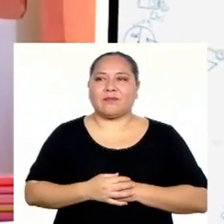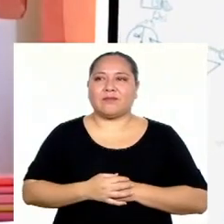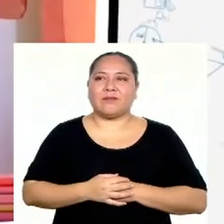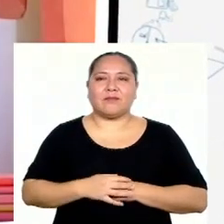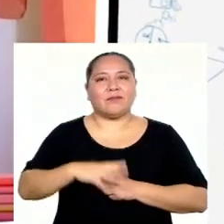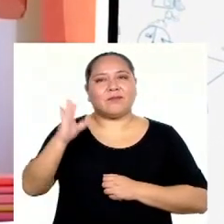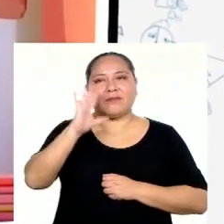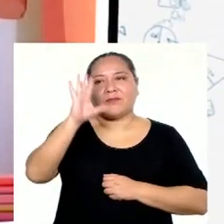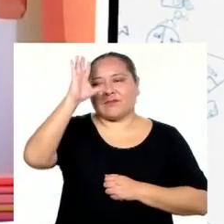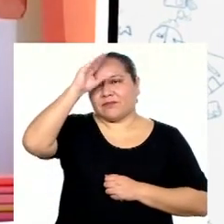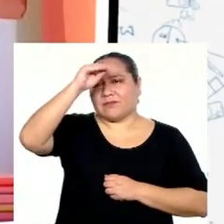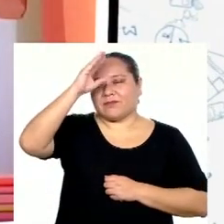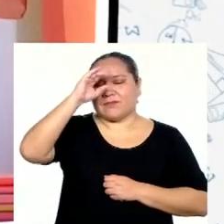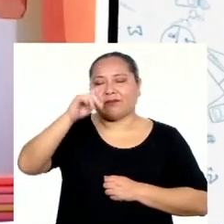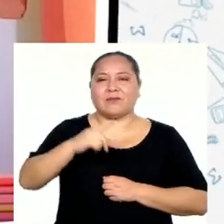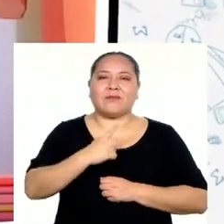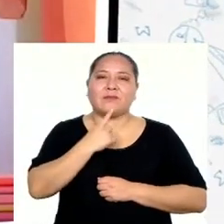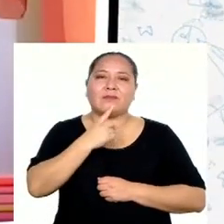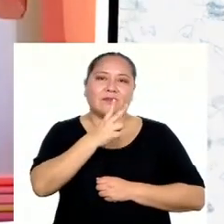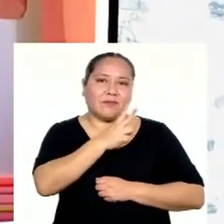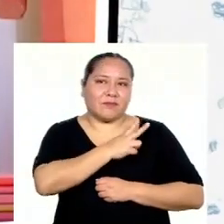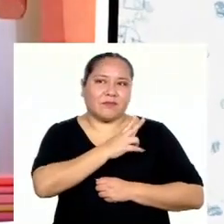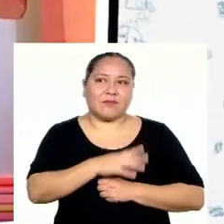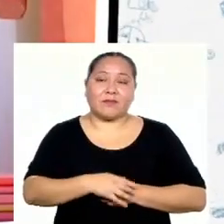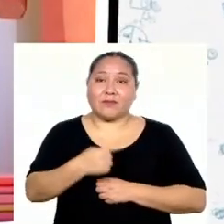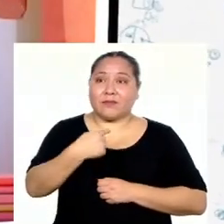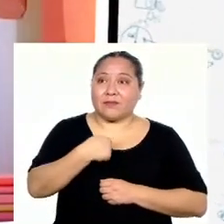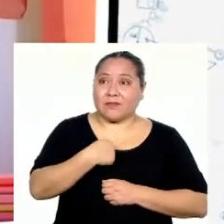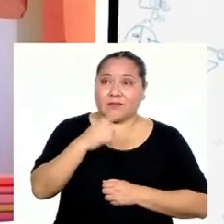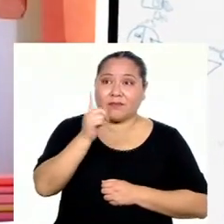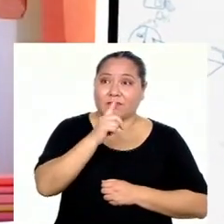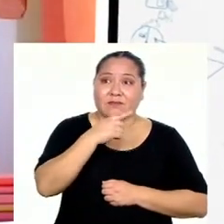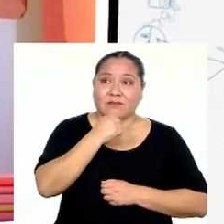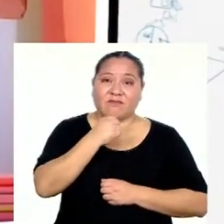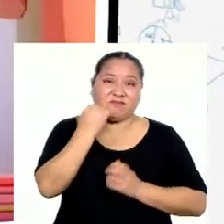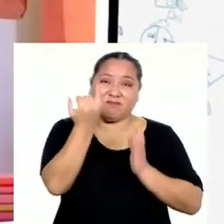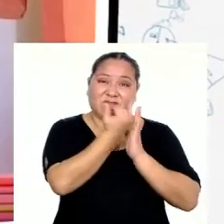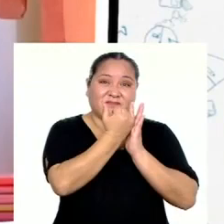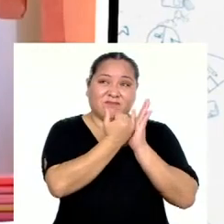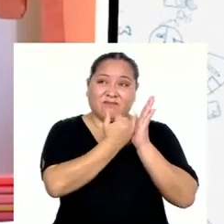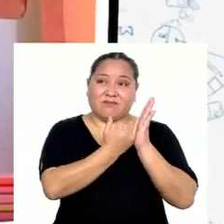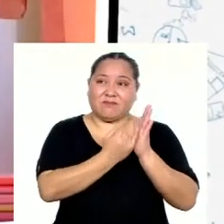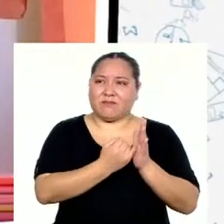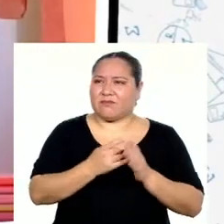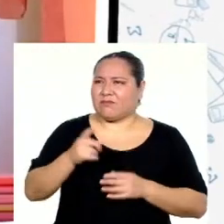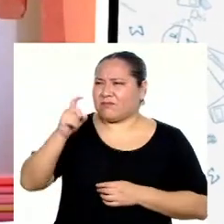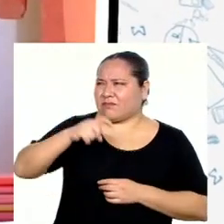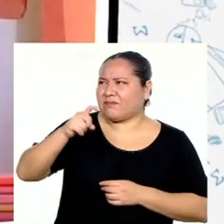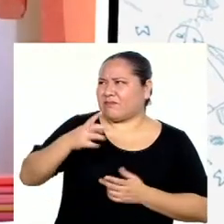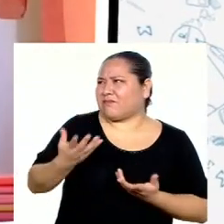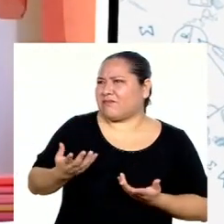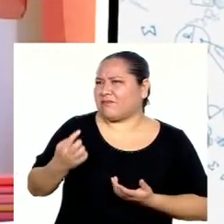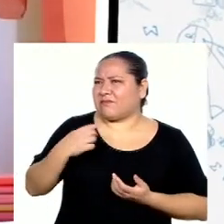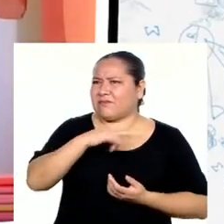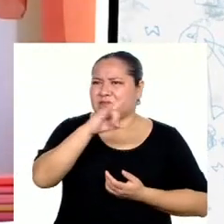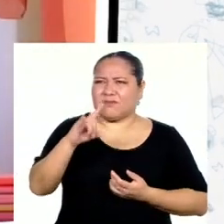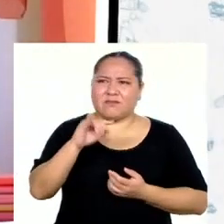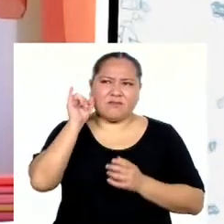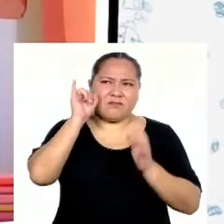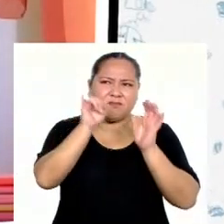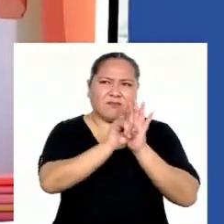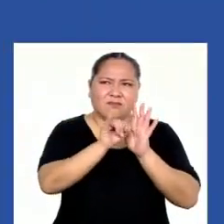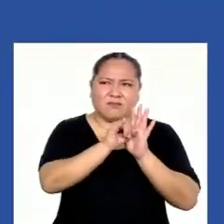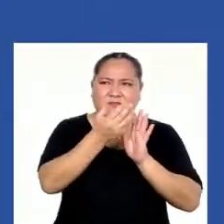Hola chicos y chicas de segundo de secundaria. A mí no me gusta dibujar. ¿Será necesario que utilice imágenes